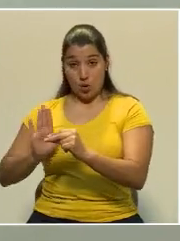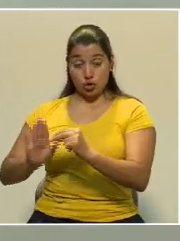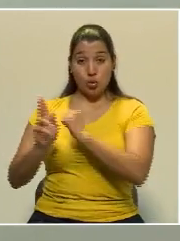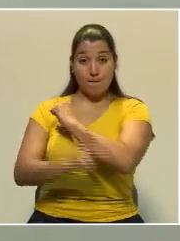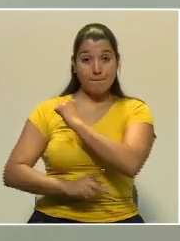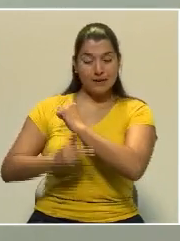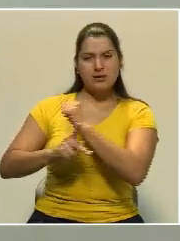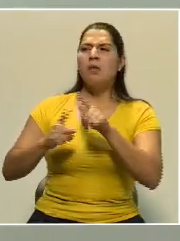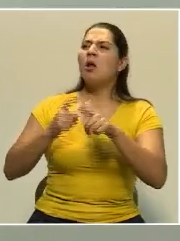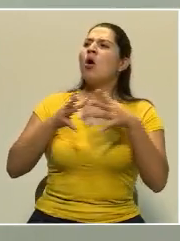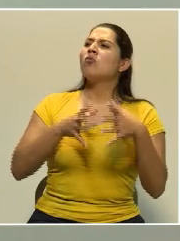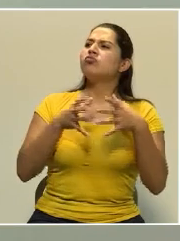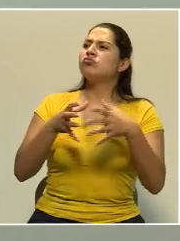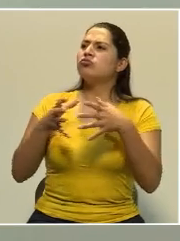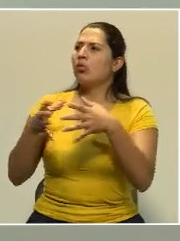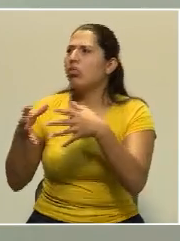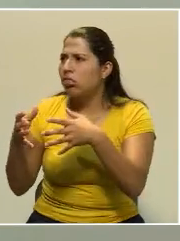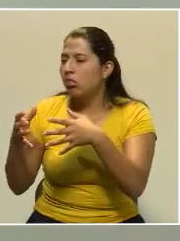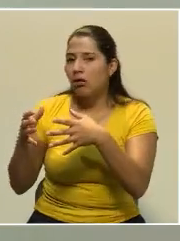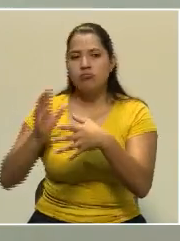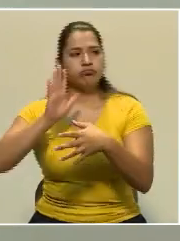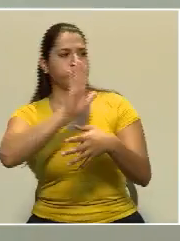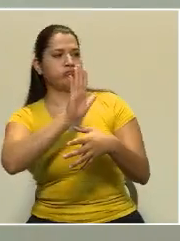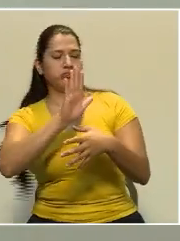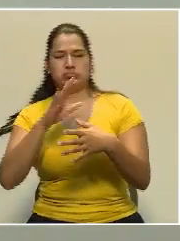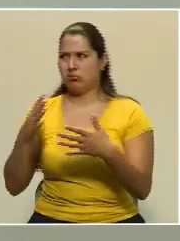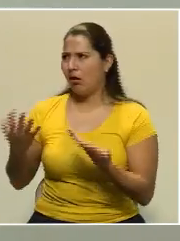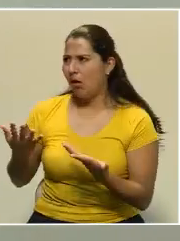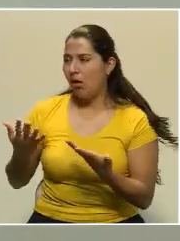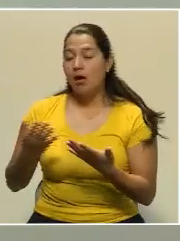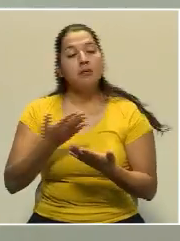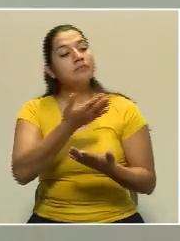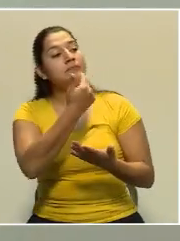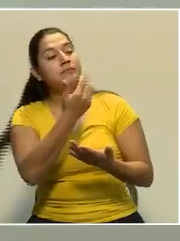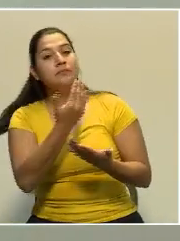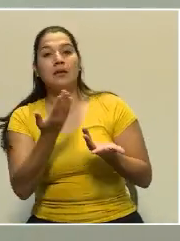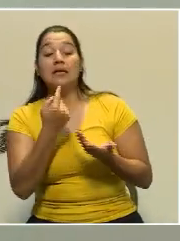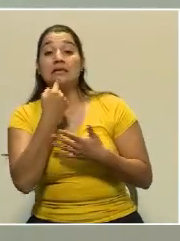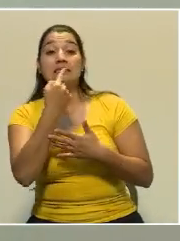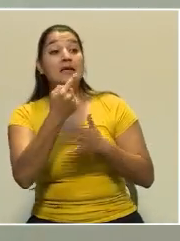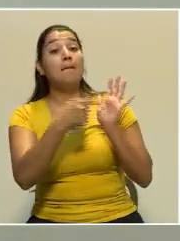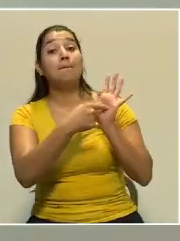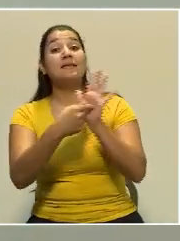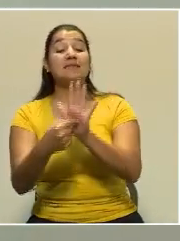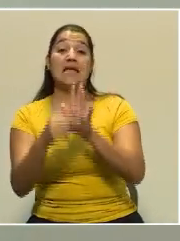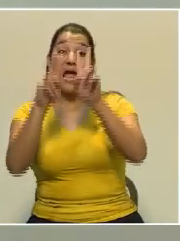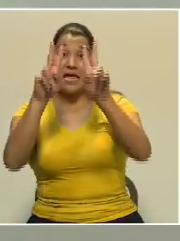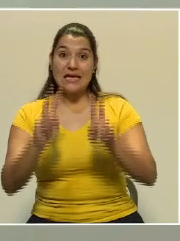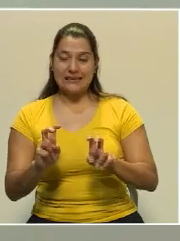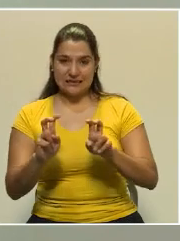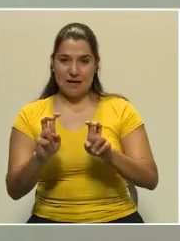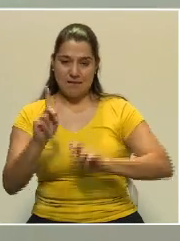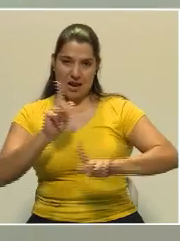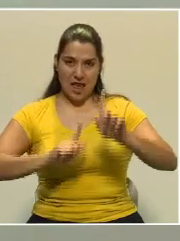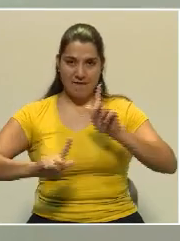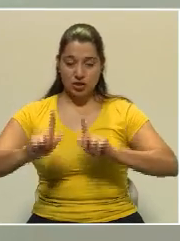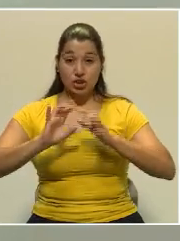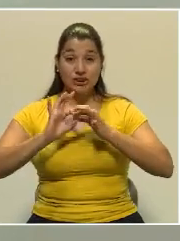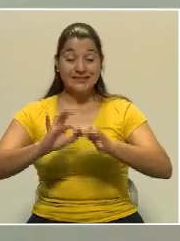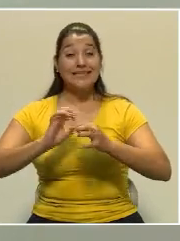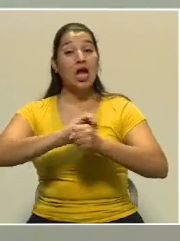encuentran con la noticia de la solicitud por parte de la autoridad sanitaria nicaragüense de la presentación de un examen de laboratorio